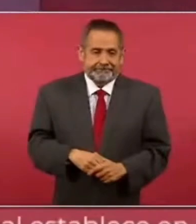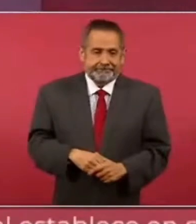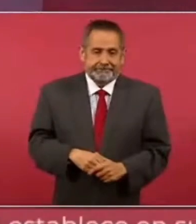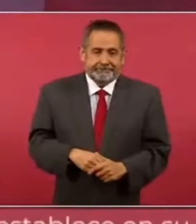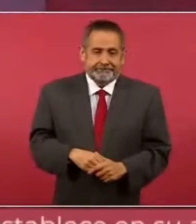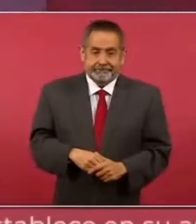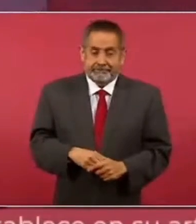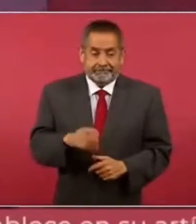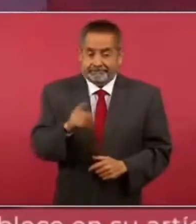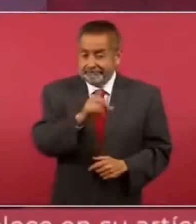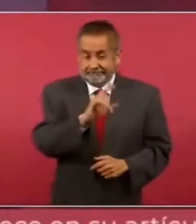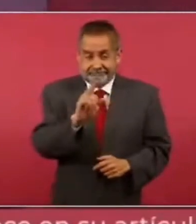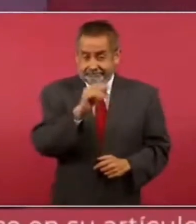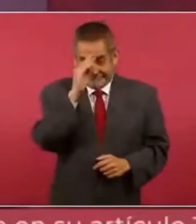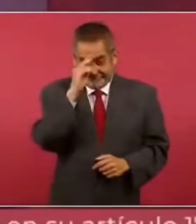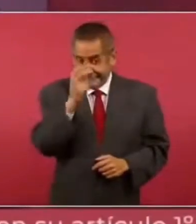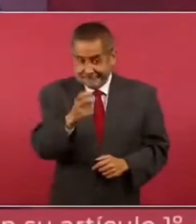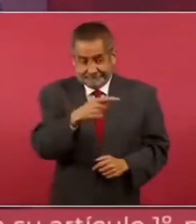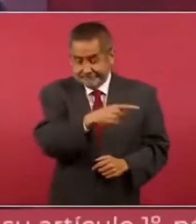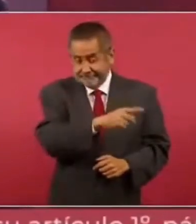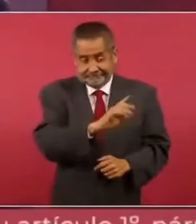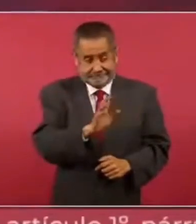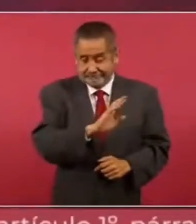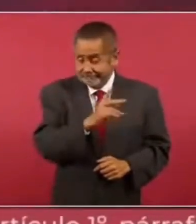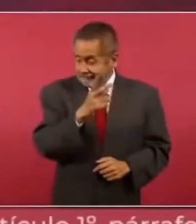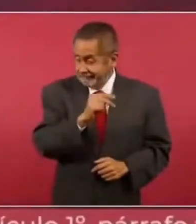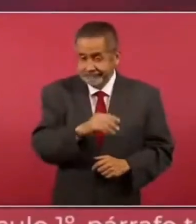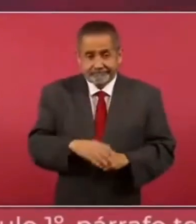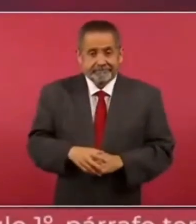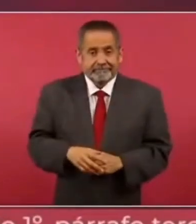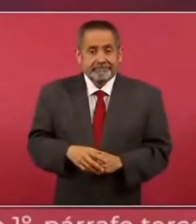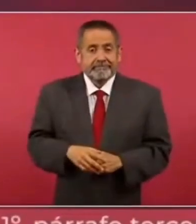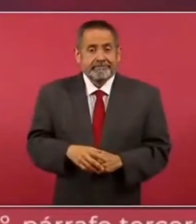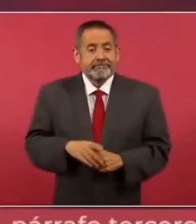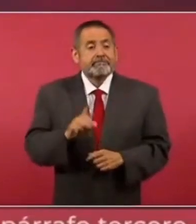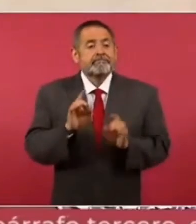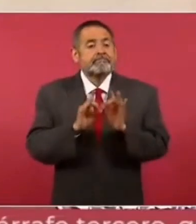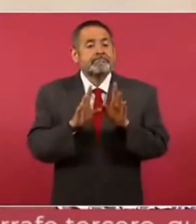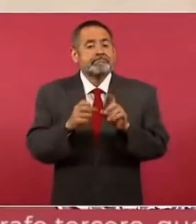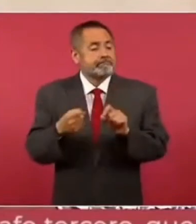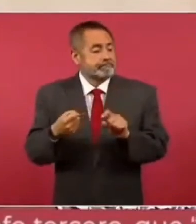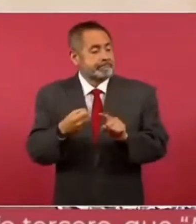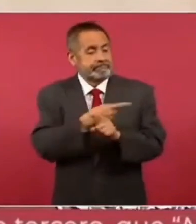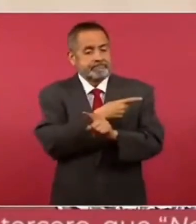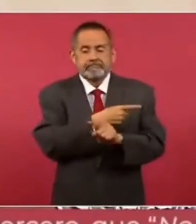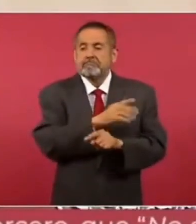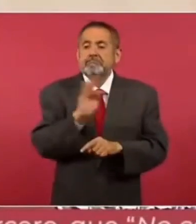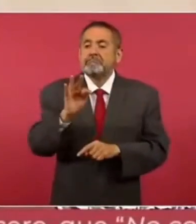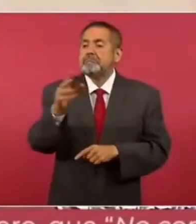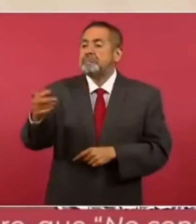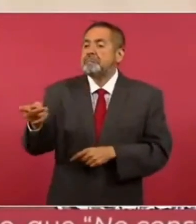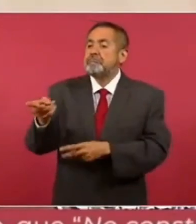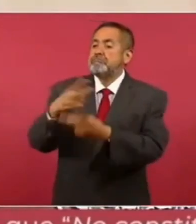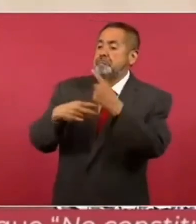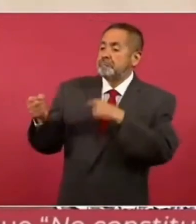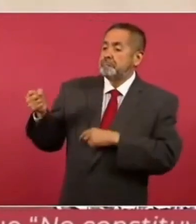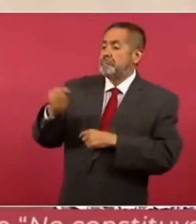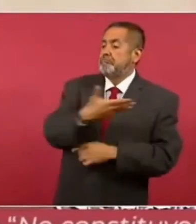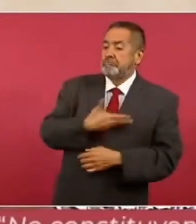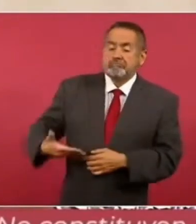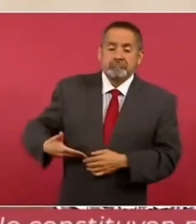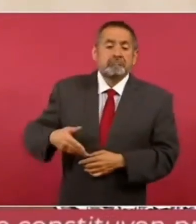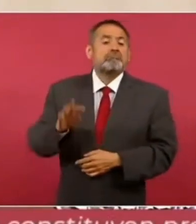Que no anden confiando tanto en eso, porque no les vaya a salir alguien